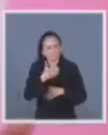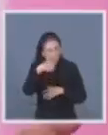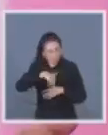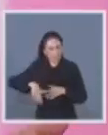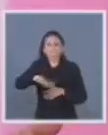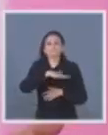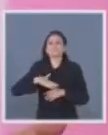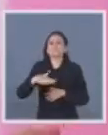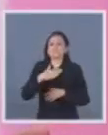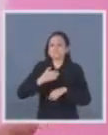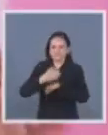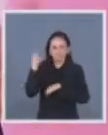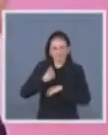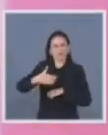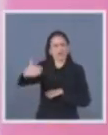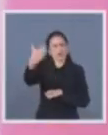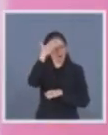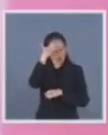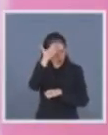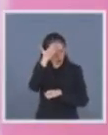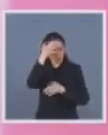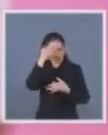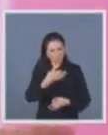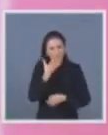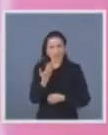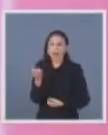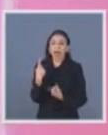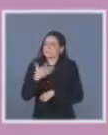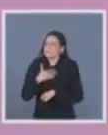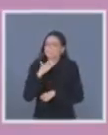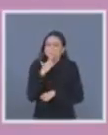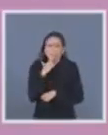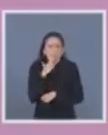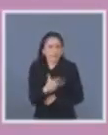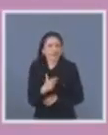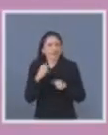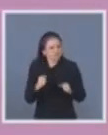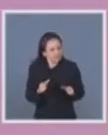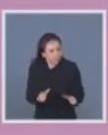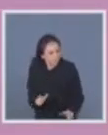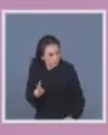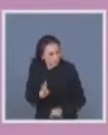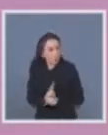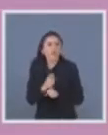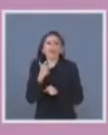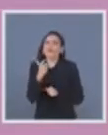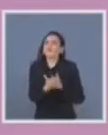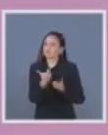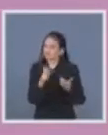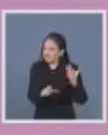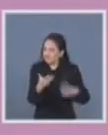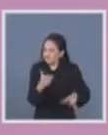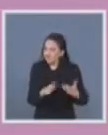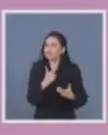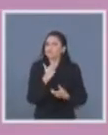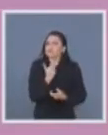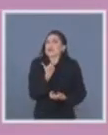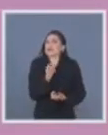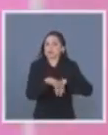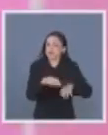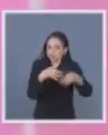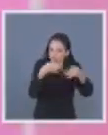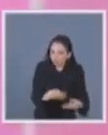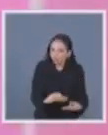estado, creación de mejores empleos, creación del Instituto de las Lenguas Nativas, impulso al programa de Mujer Segura, así como cadena perpetua a violadores